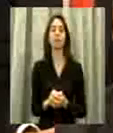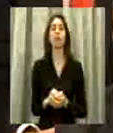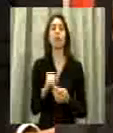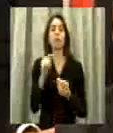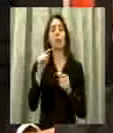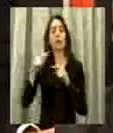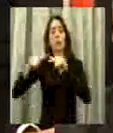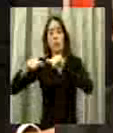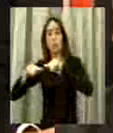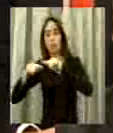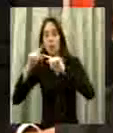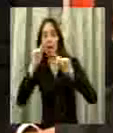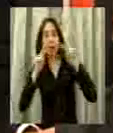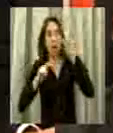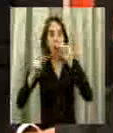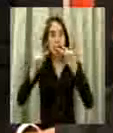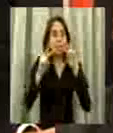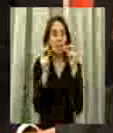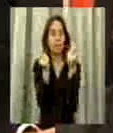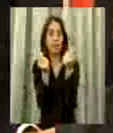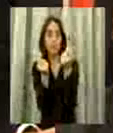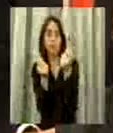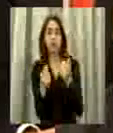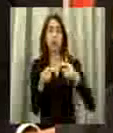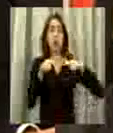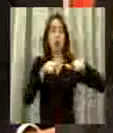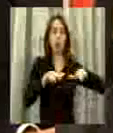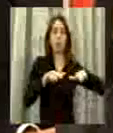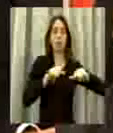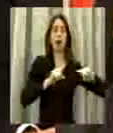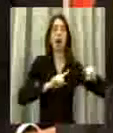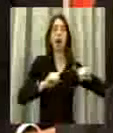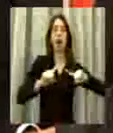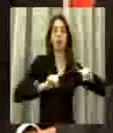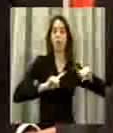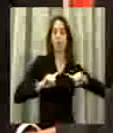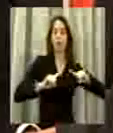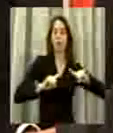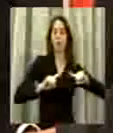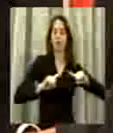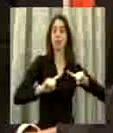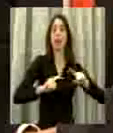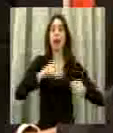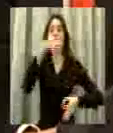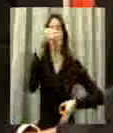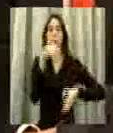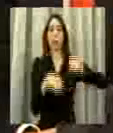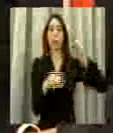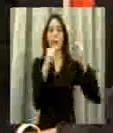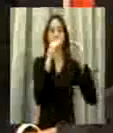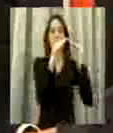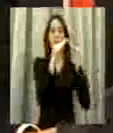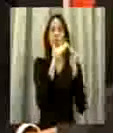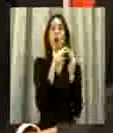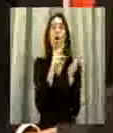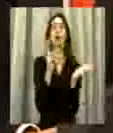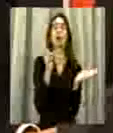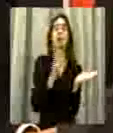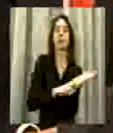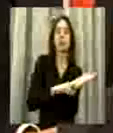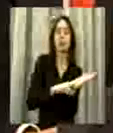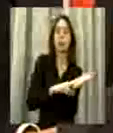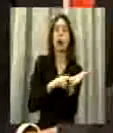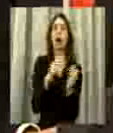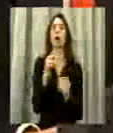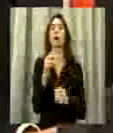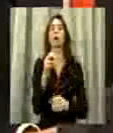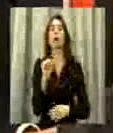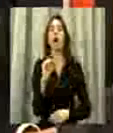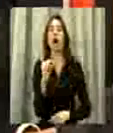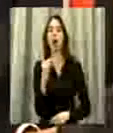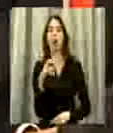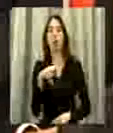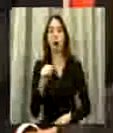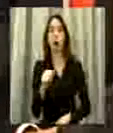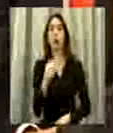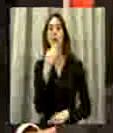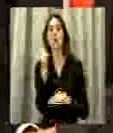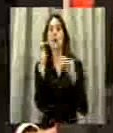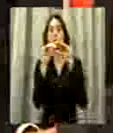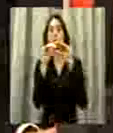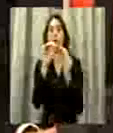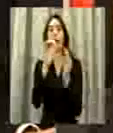Análisis Financiero, la Unidad Administradora de Tribunales Tributarios y Aduaneros y Banco